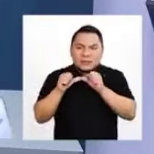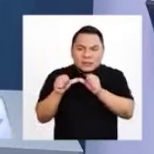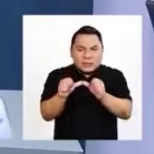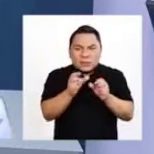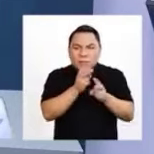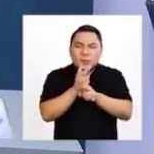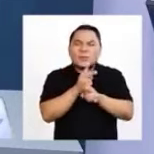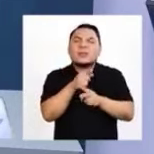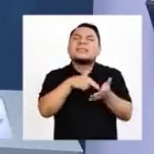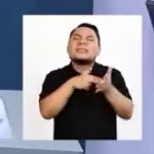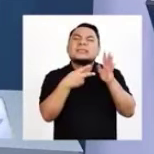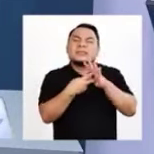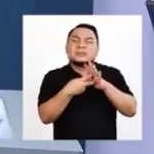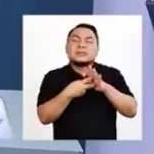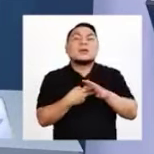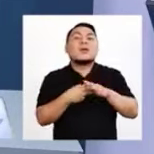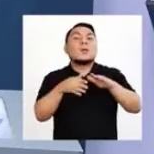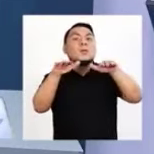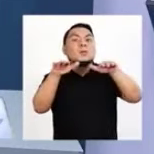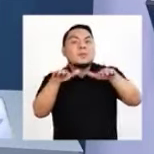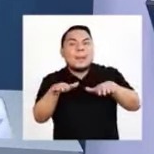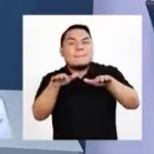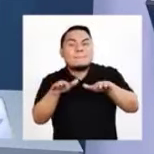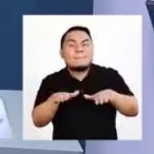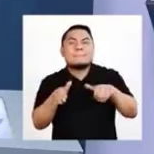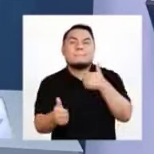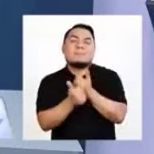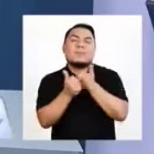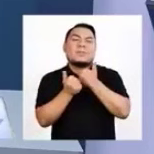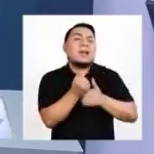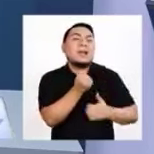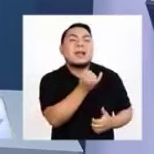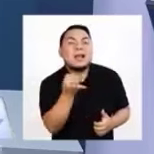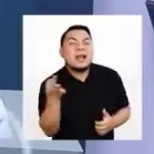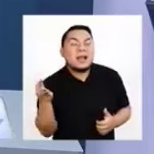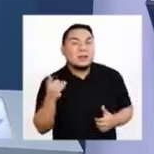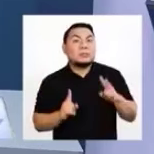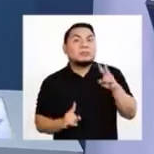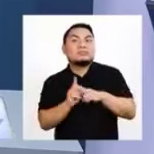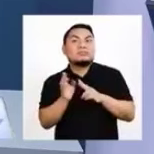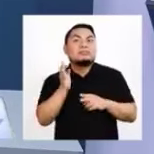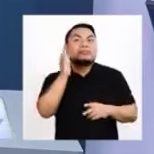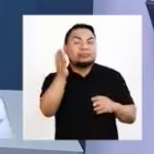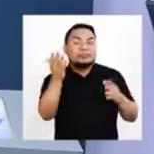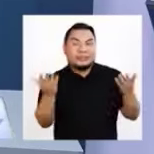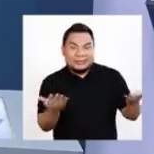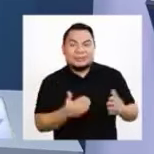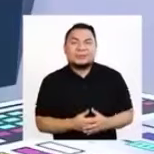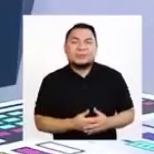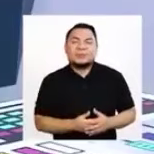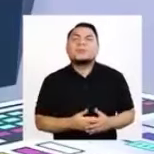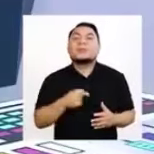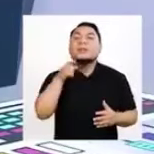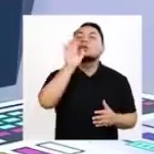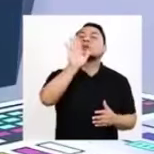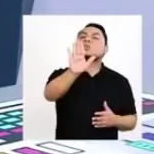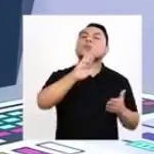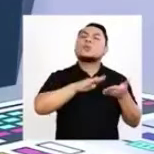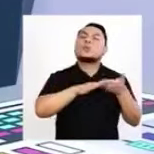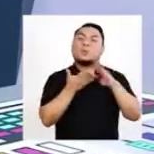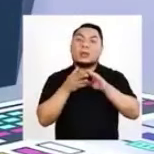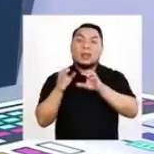Mitigar. ¿Qué significa reducir el riesgo de algo que puede suceder? ¿En